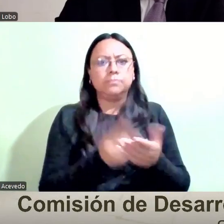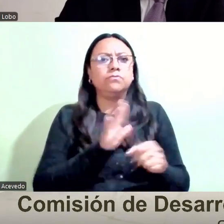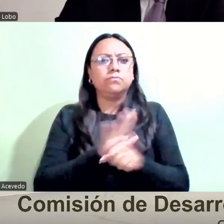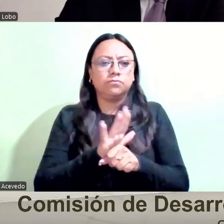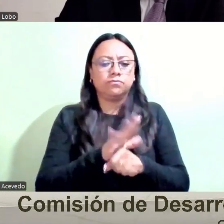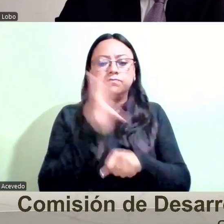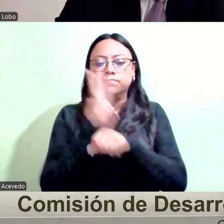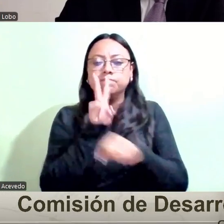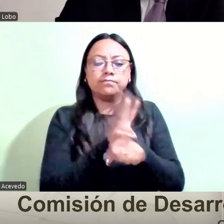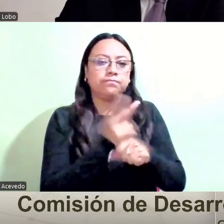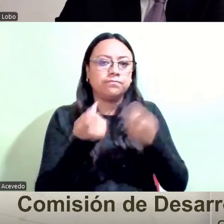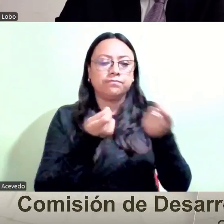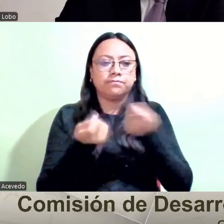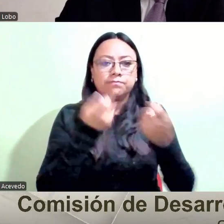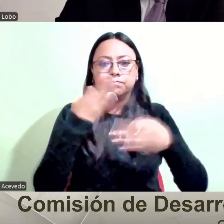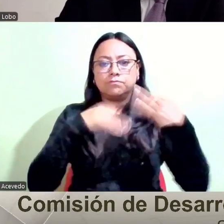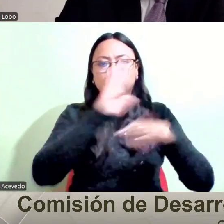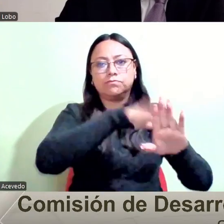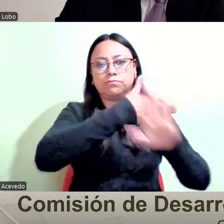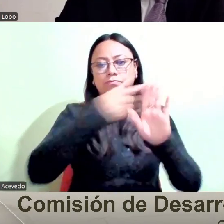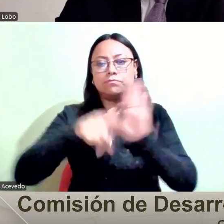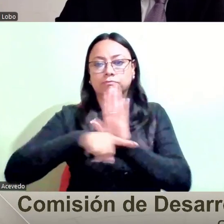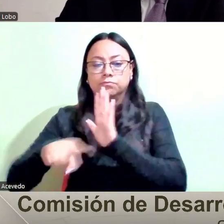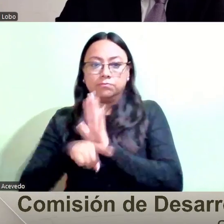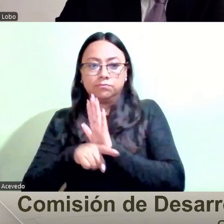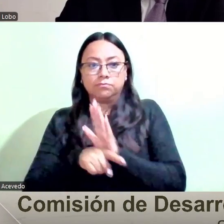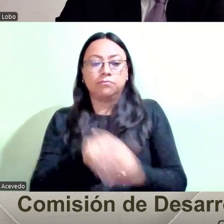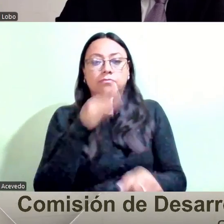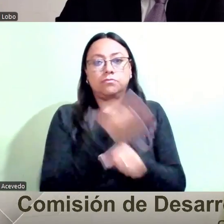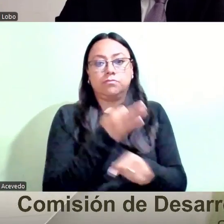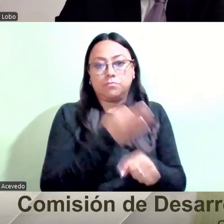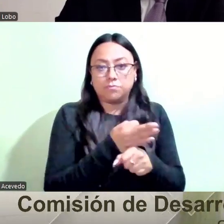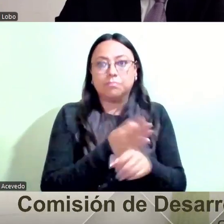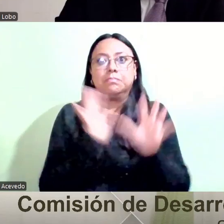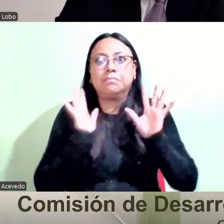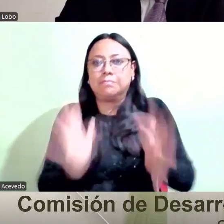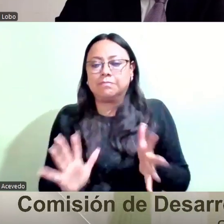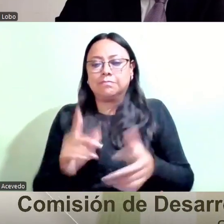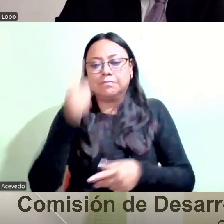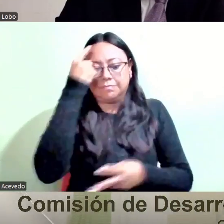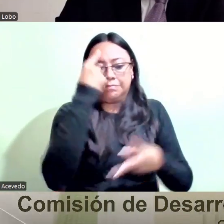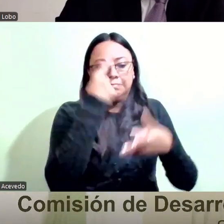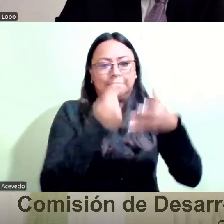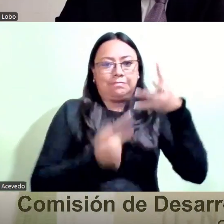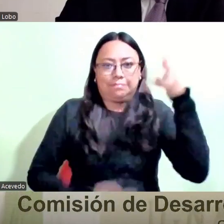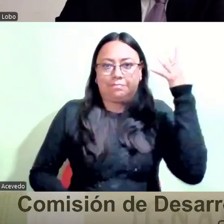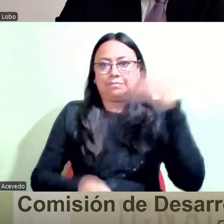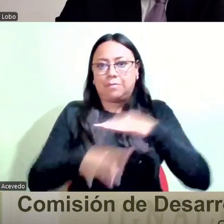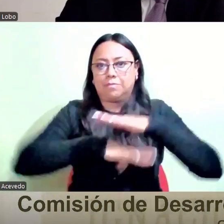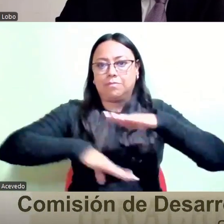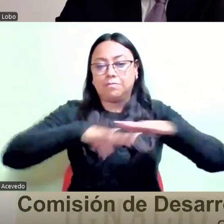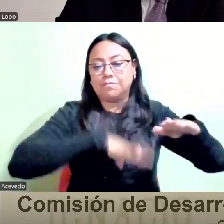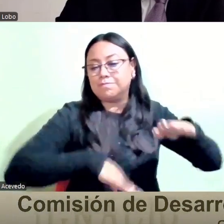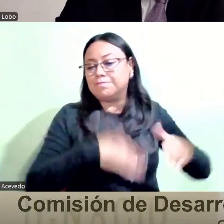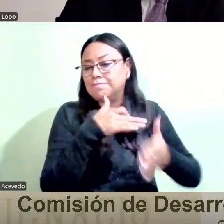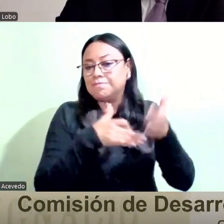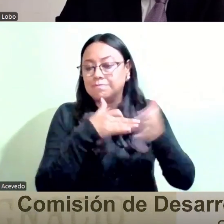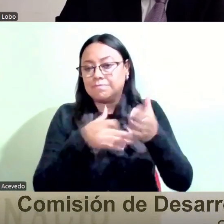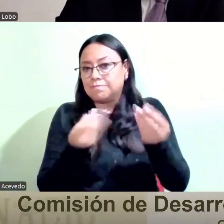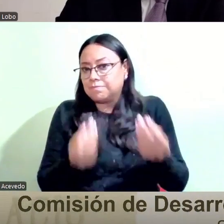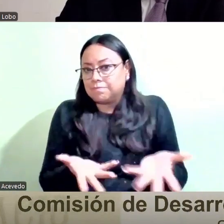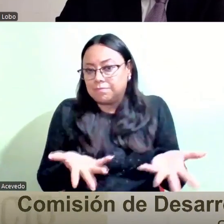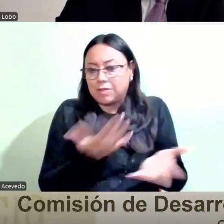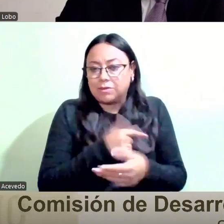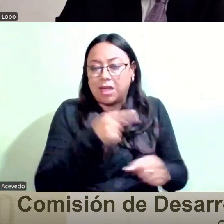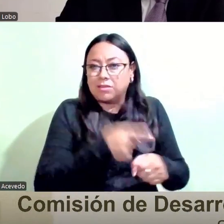efectos negativos, tales como la saturación vial, la insuficiencia de actuación de servicios. En este sentido, la propuesta no garantiza cumplir con esta estrategia